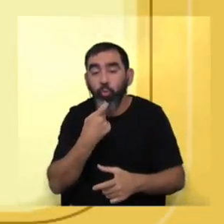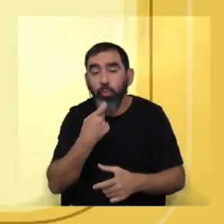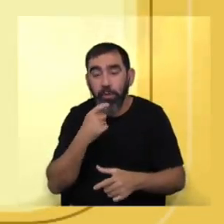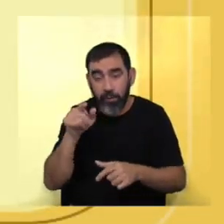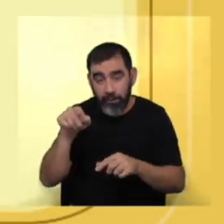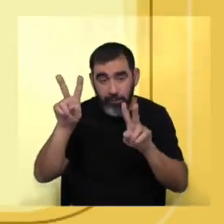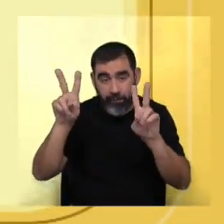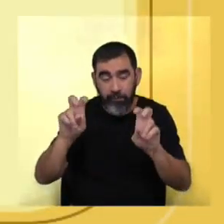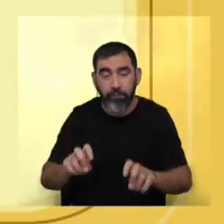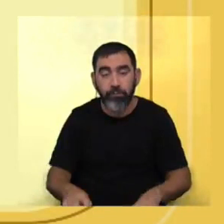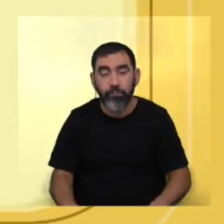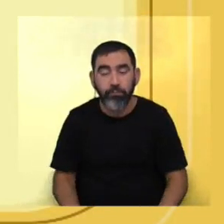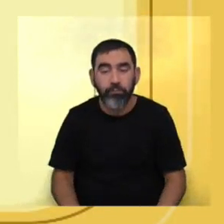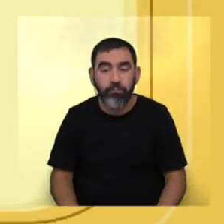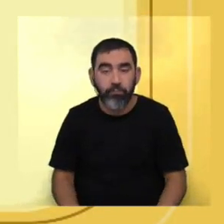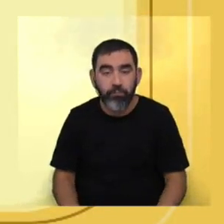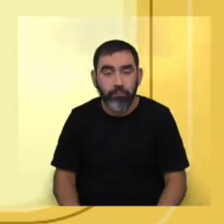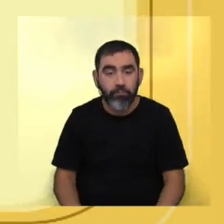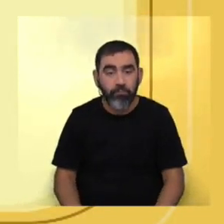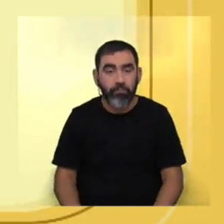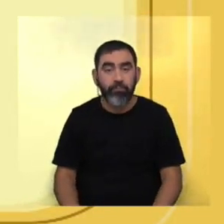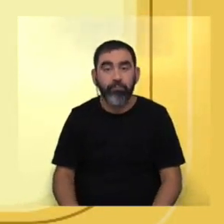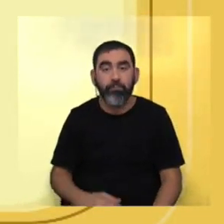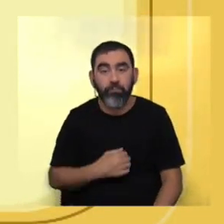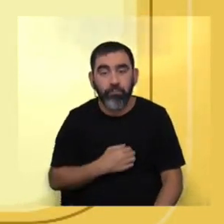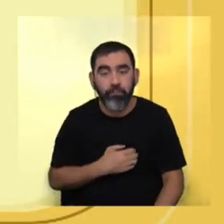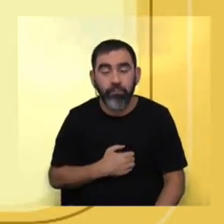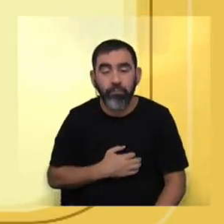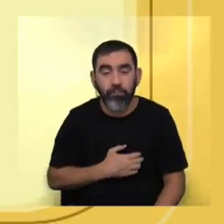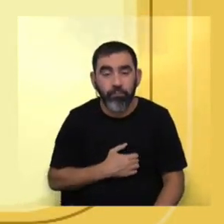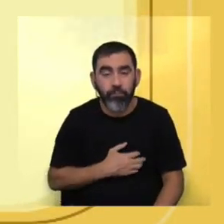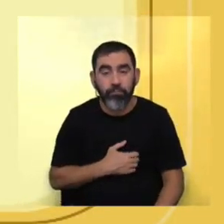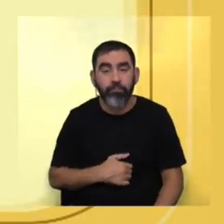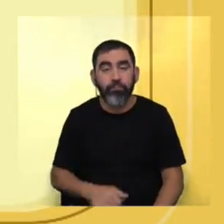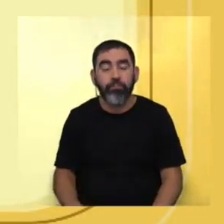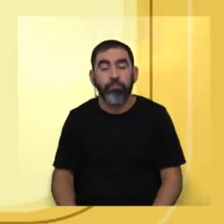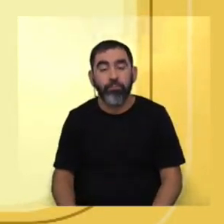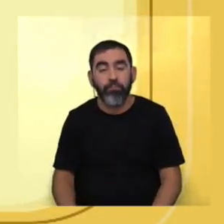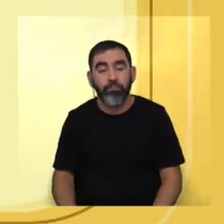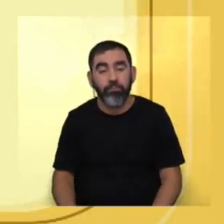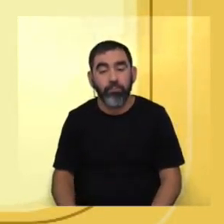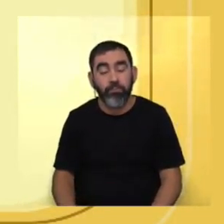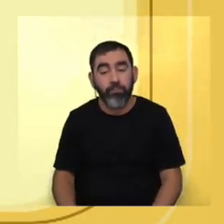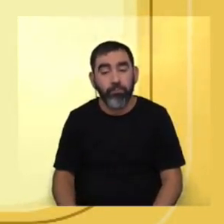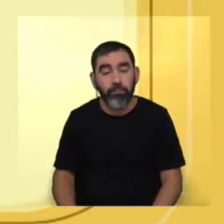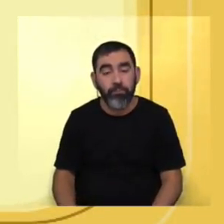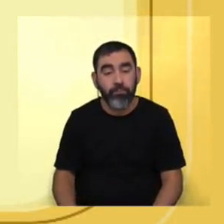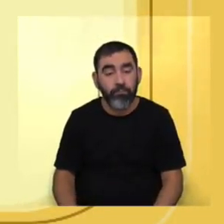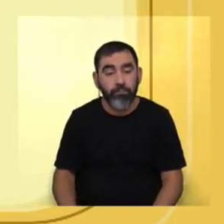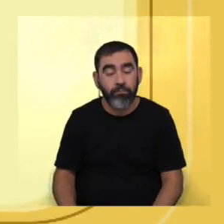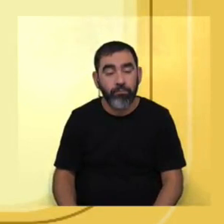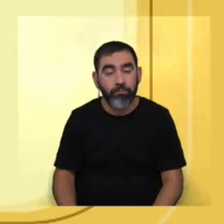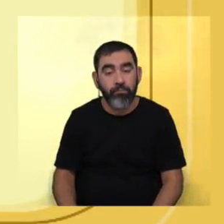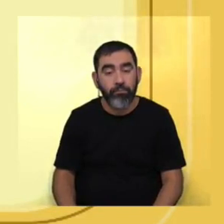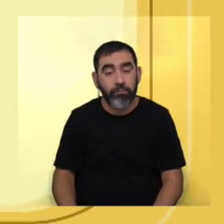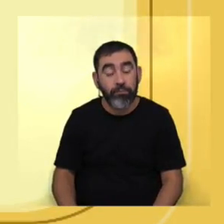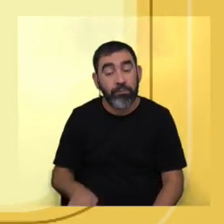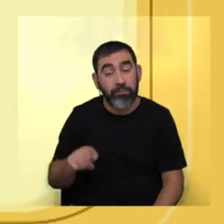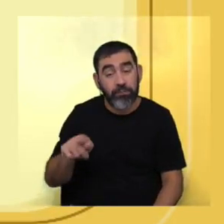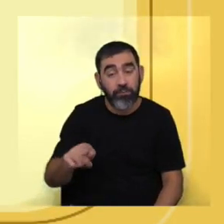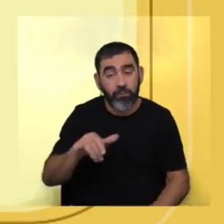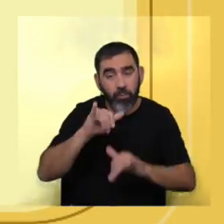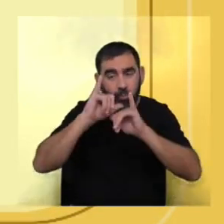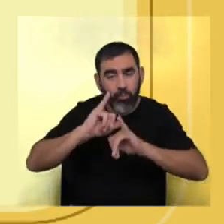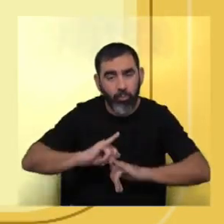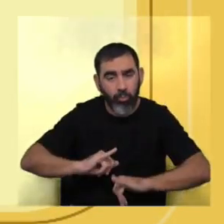Ciencia el año pasado vinculados al tomate. A ver, ¿de qué estamos viendo ahí? Ahí ese es el trabajo que